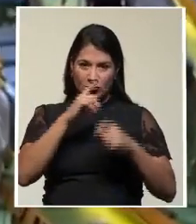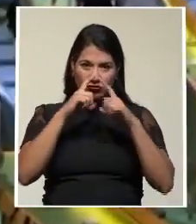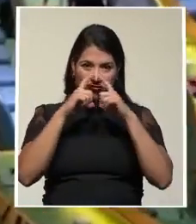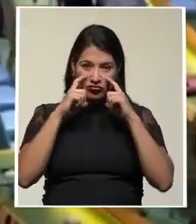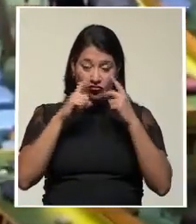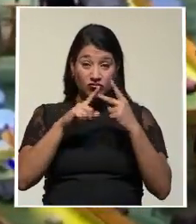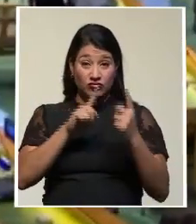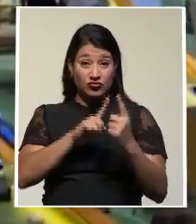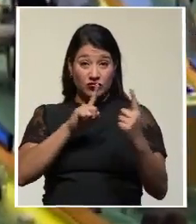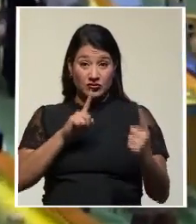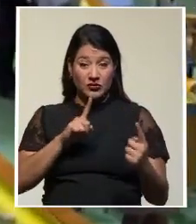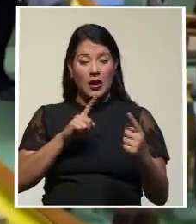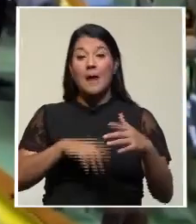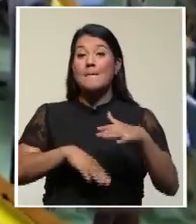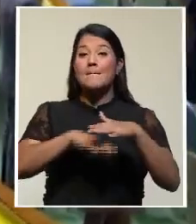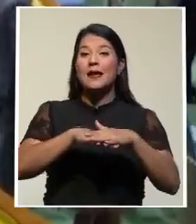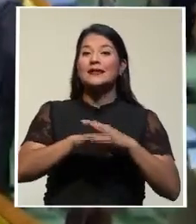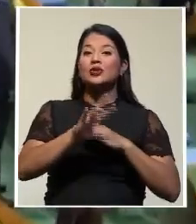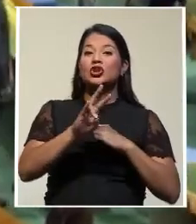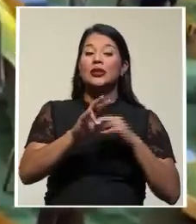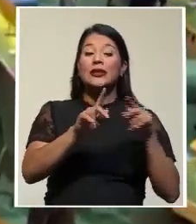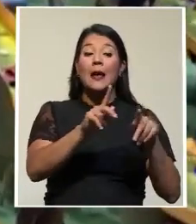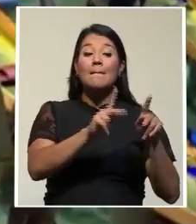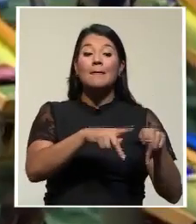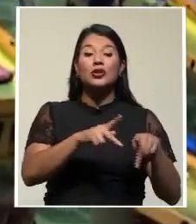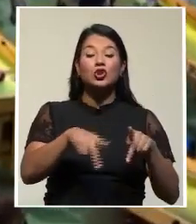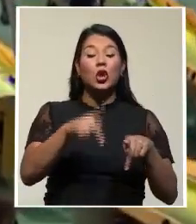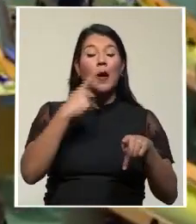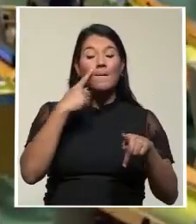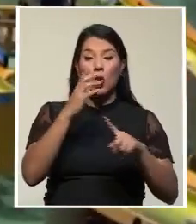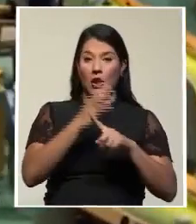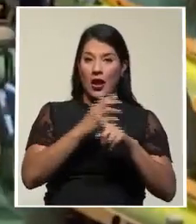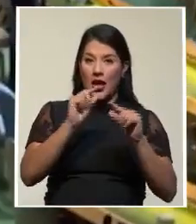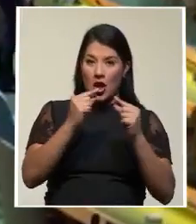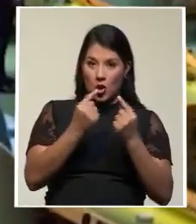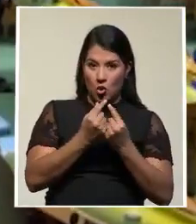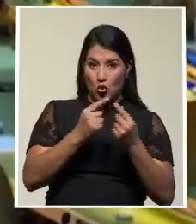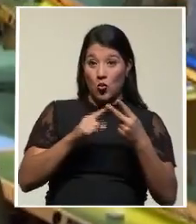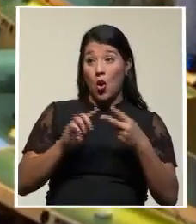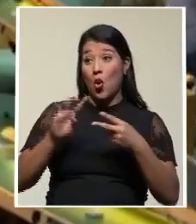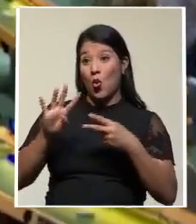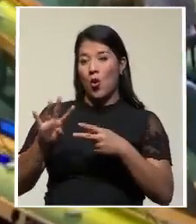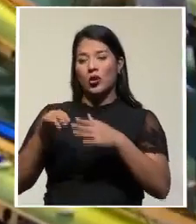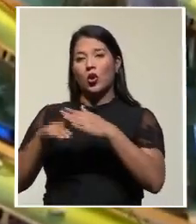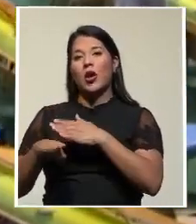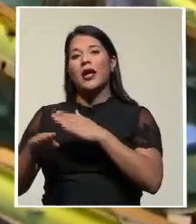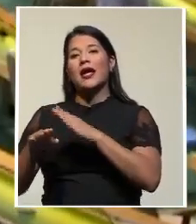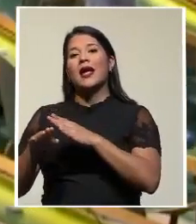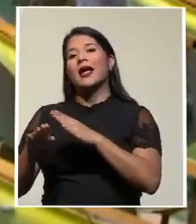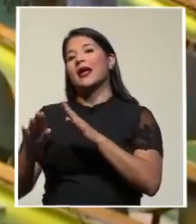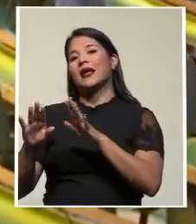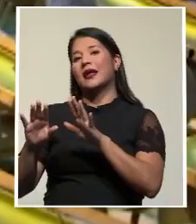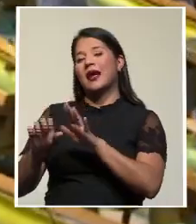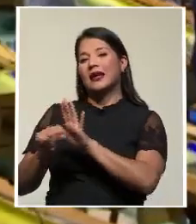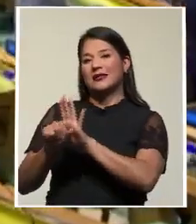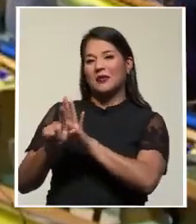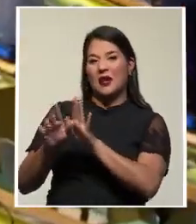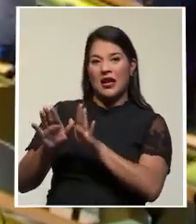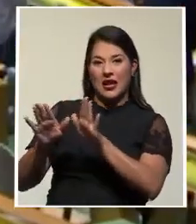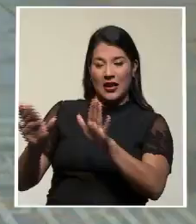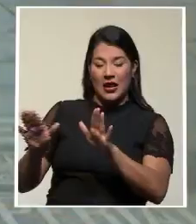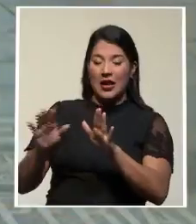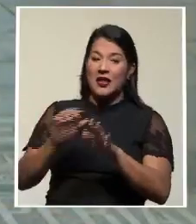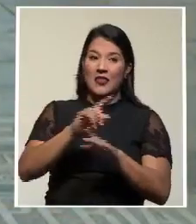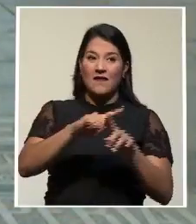7 personas como máximo por delegación en la sede de la ONU, 4 en el anfiteatro de la Asamblea General y un número reducido de reuniones